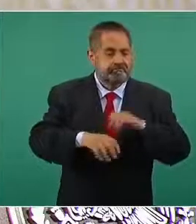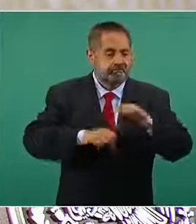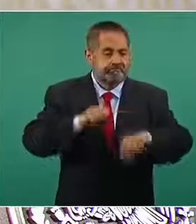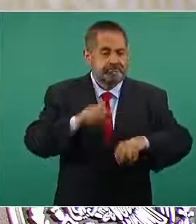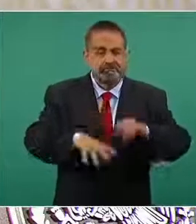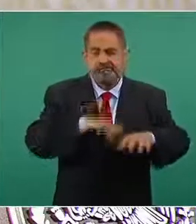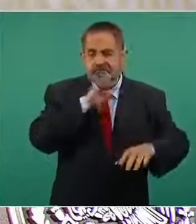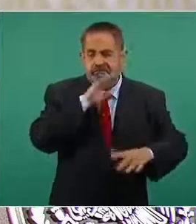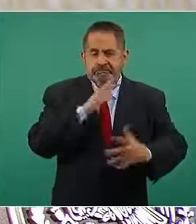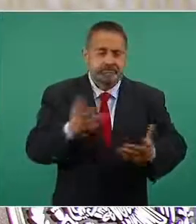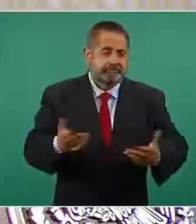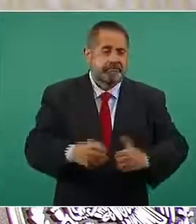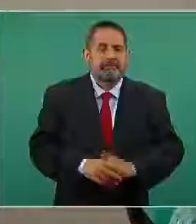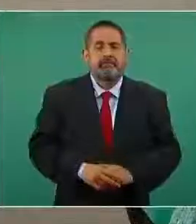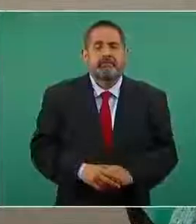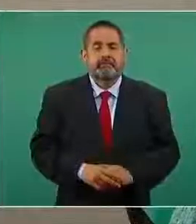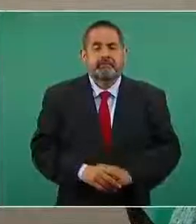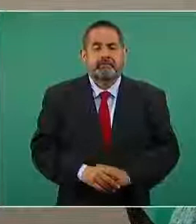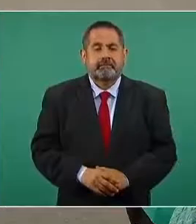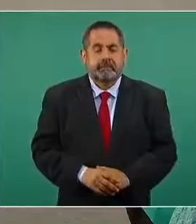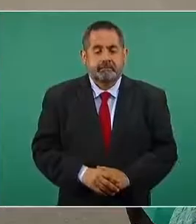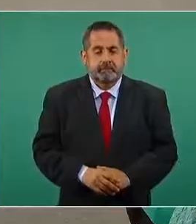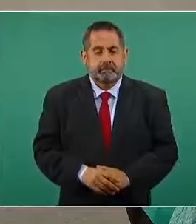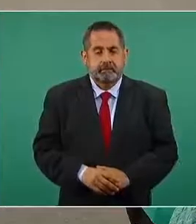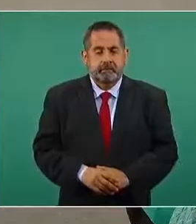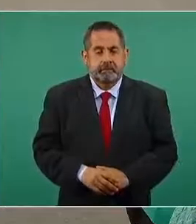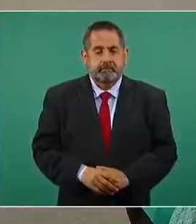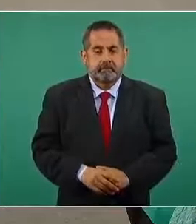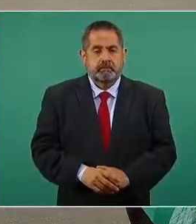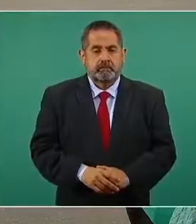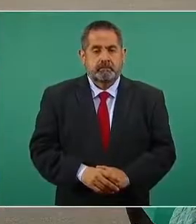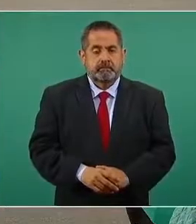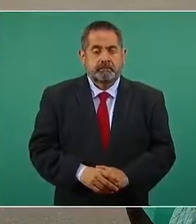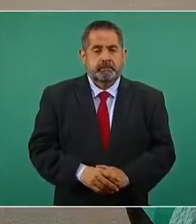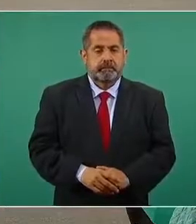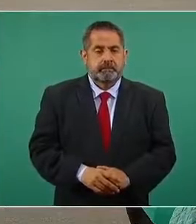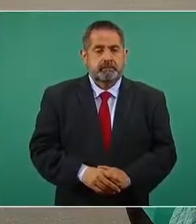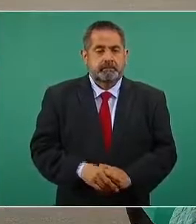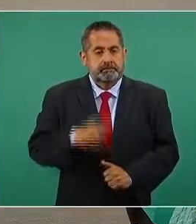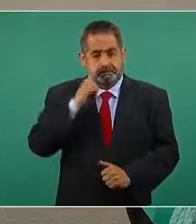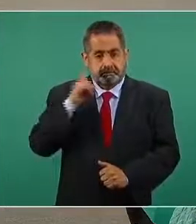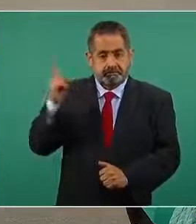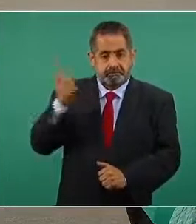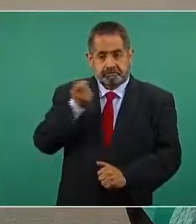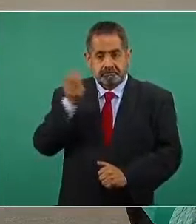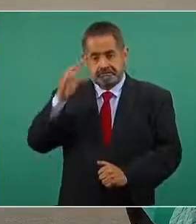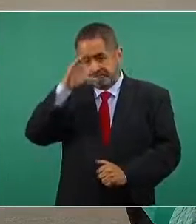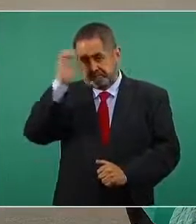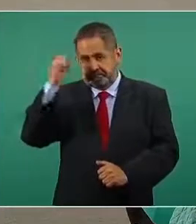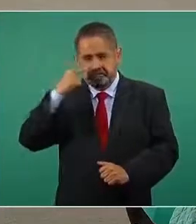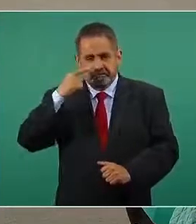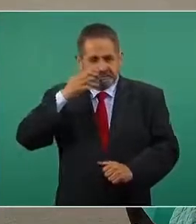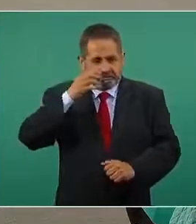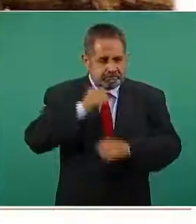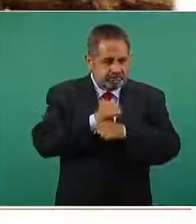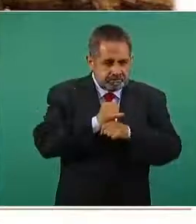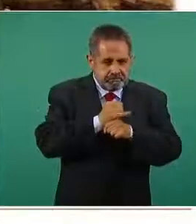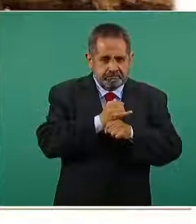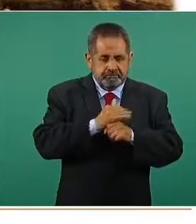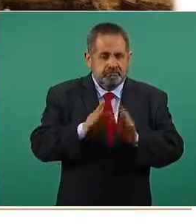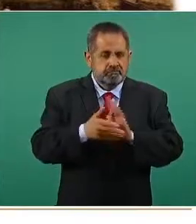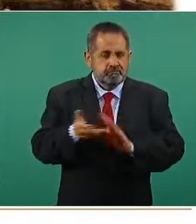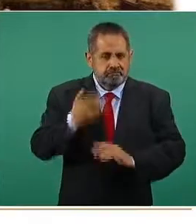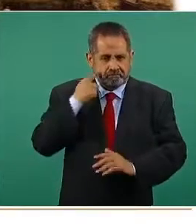depositados. La siguiente, por favor. Aquí vemos algunas imágenes de la parte de minería en exploración,